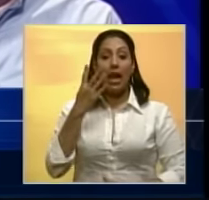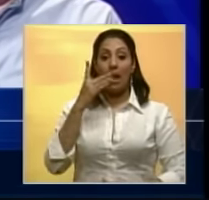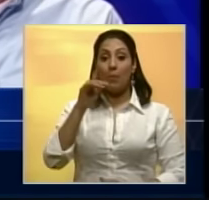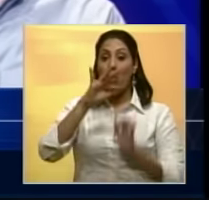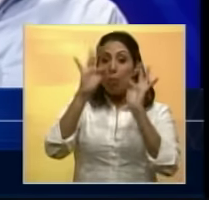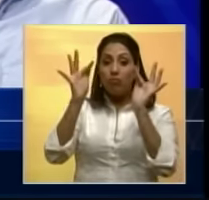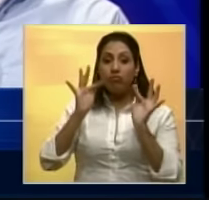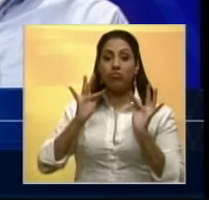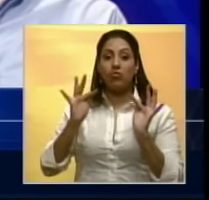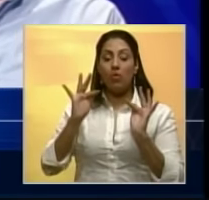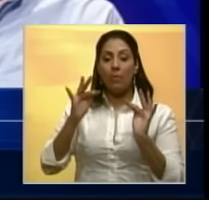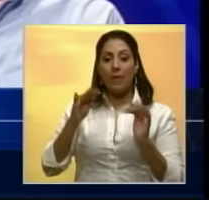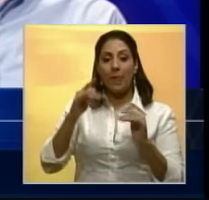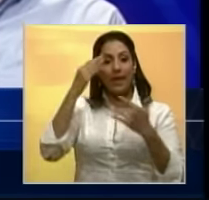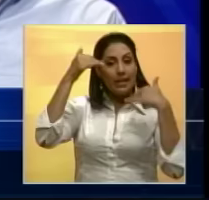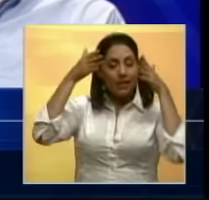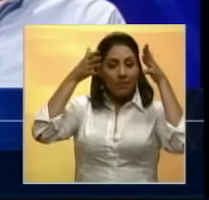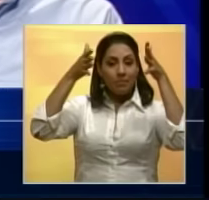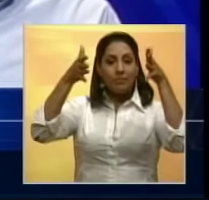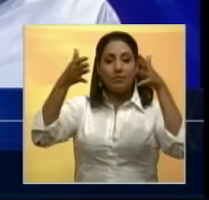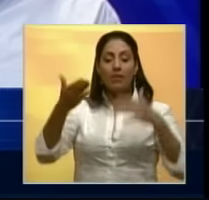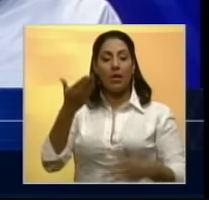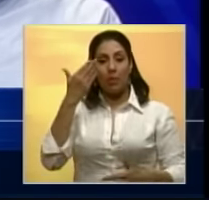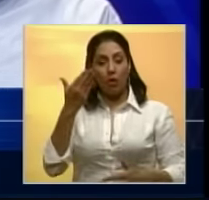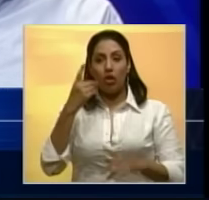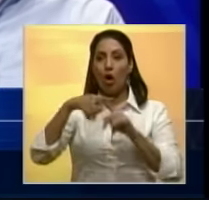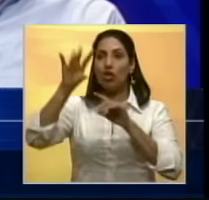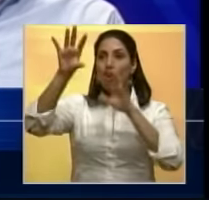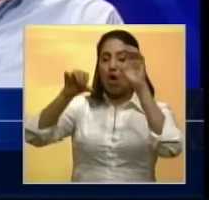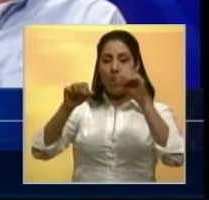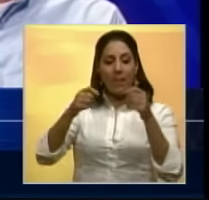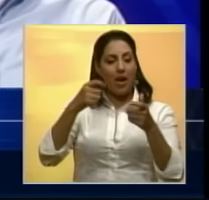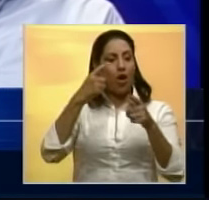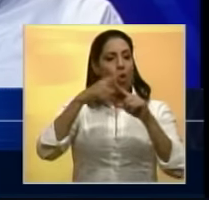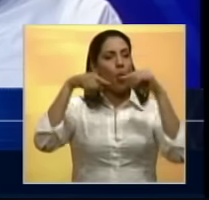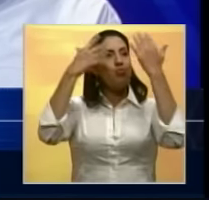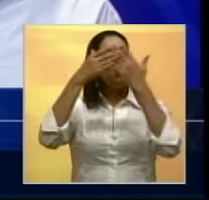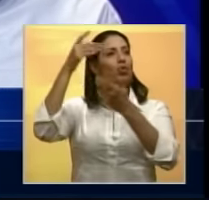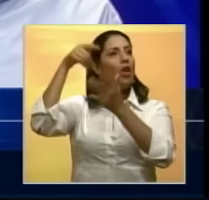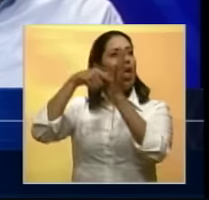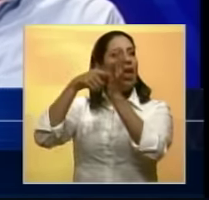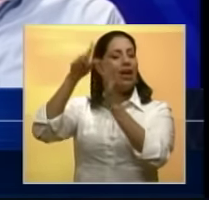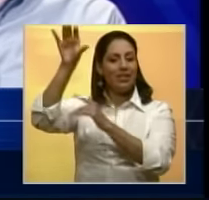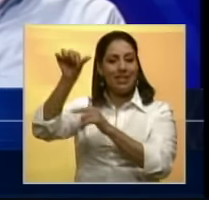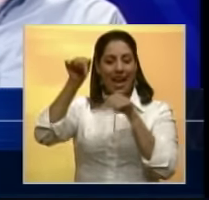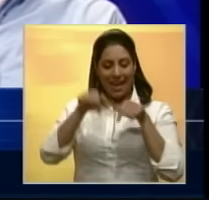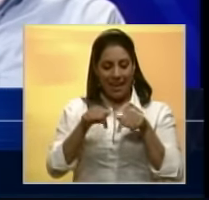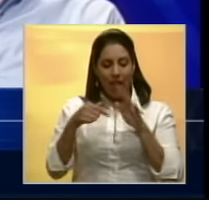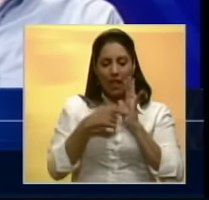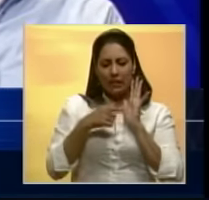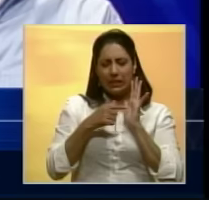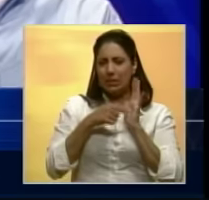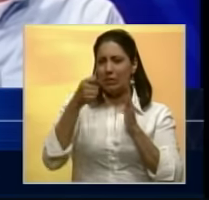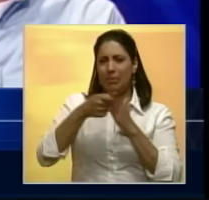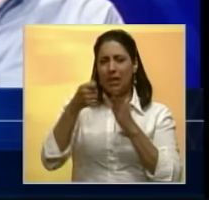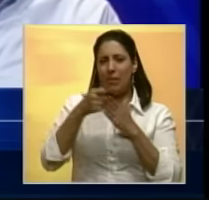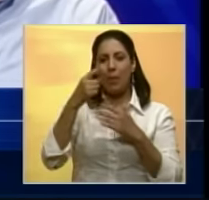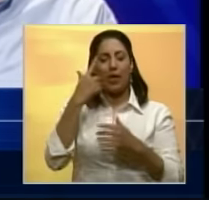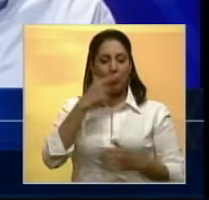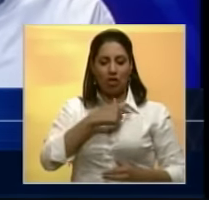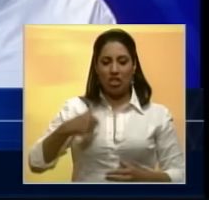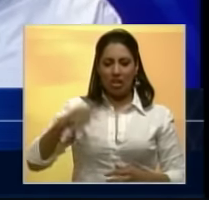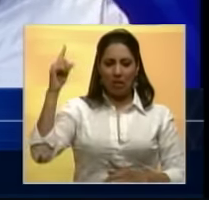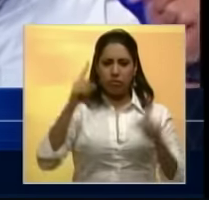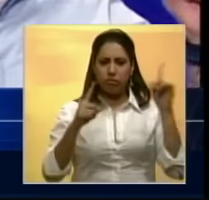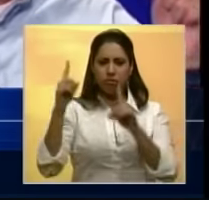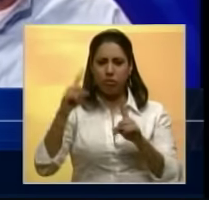que un modelo que priorice lo importado, que genere empleos en otros lugares del mundo, que nos hipoteque a potencias extranjeras como los chinos y a los